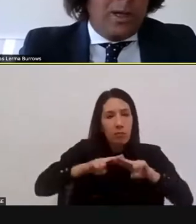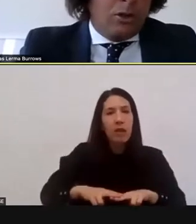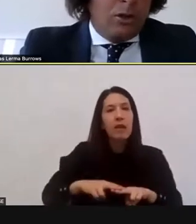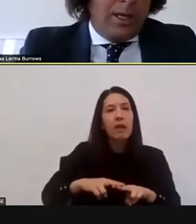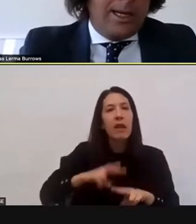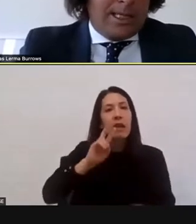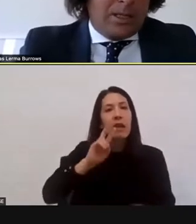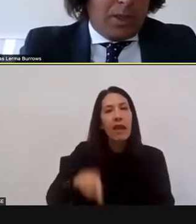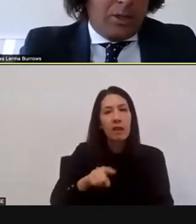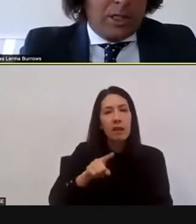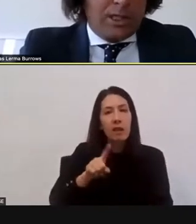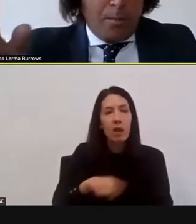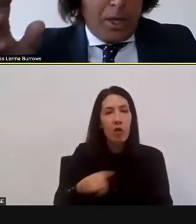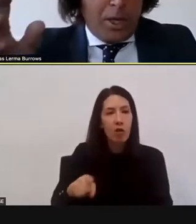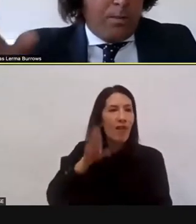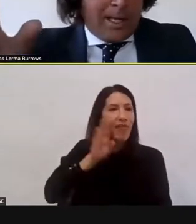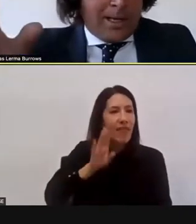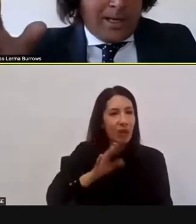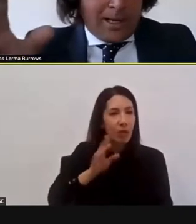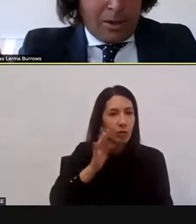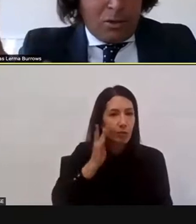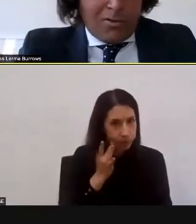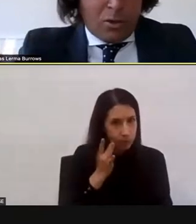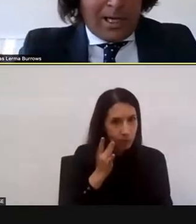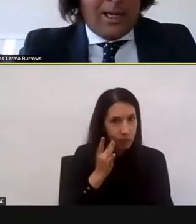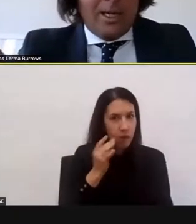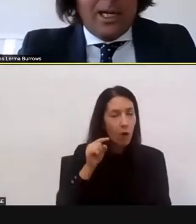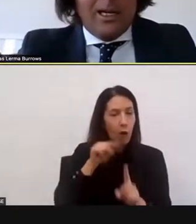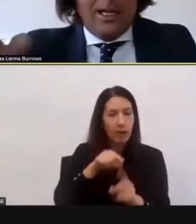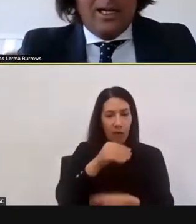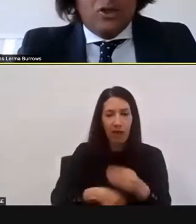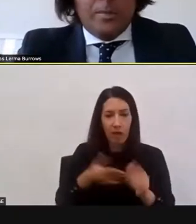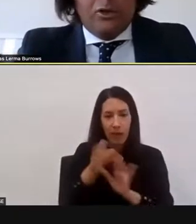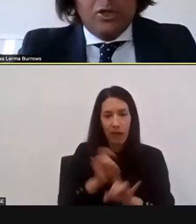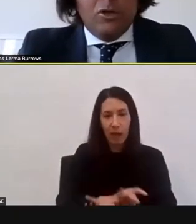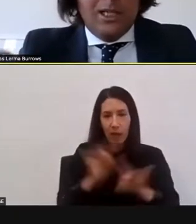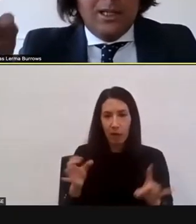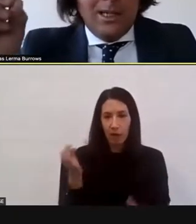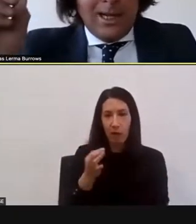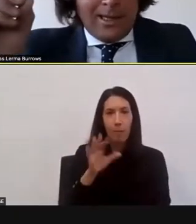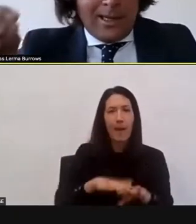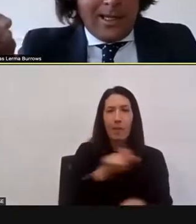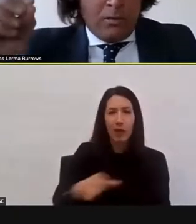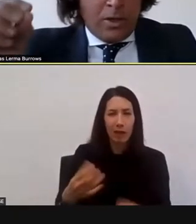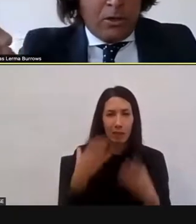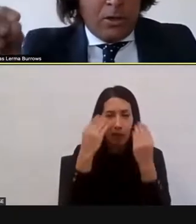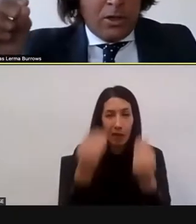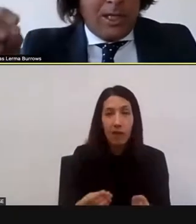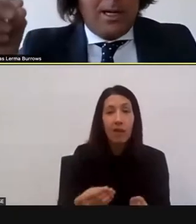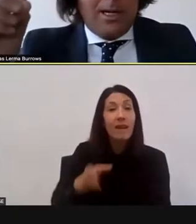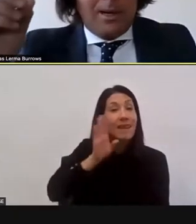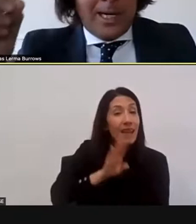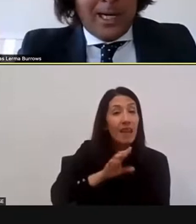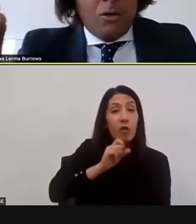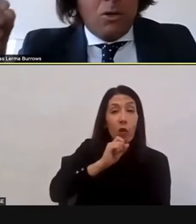de delito esas ejecuciones. Pero para hacerlo de una forma clara, Miguel Ángel, que los espectadores lo entiendan, el delito de odio